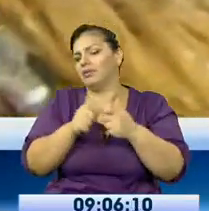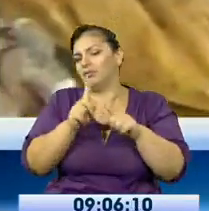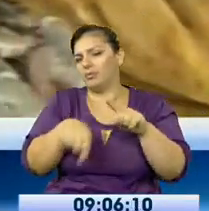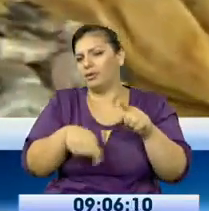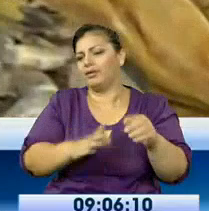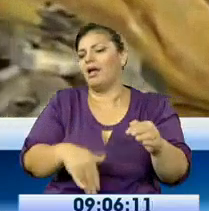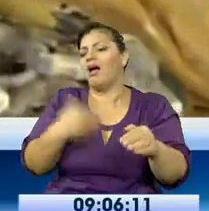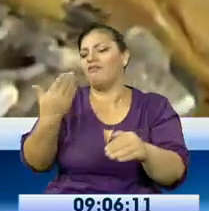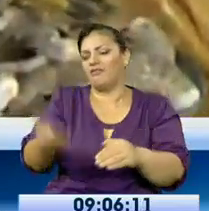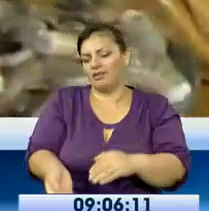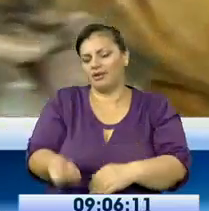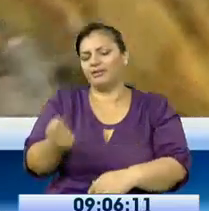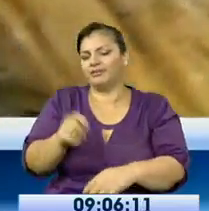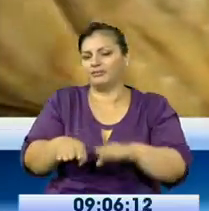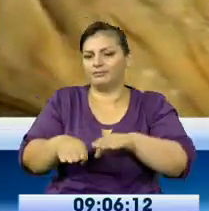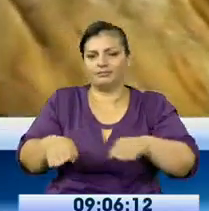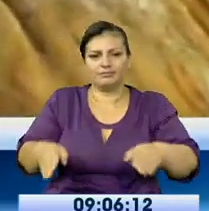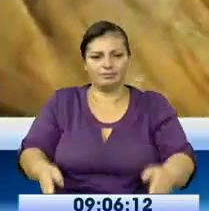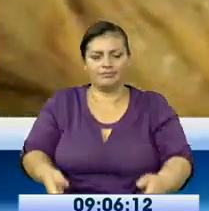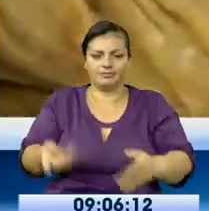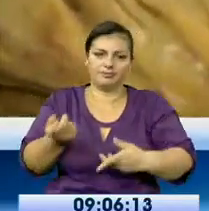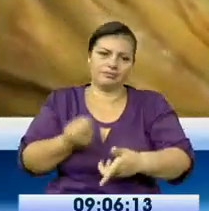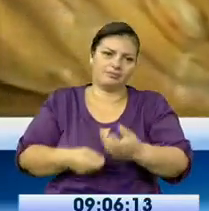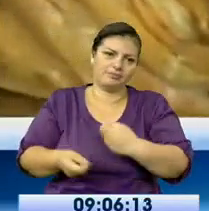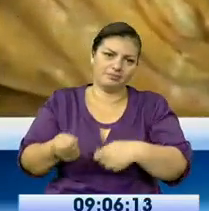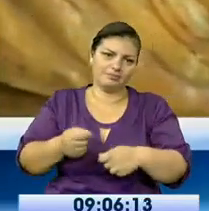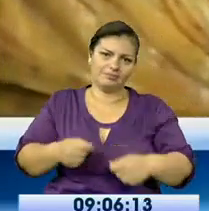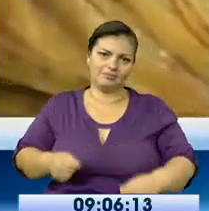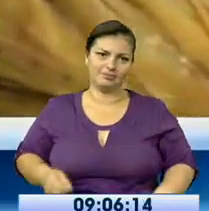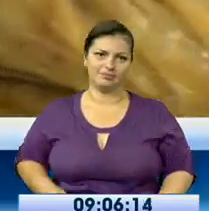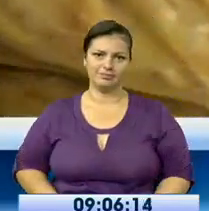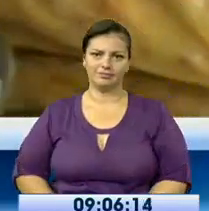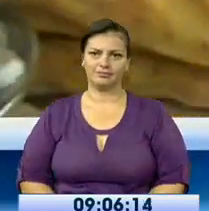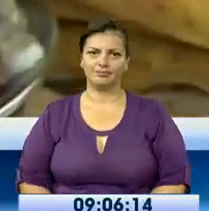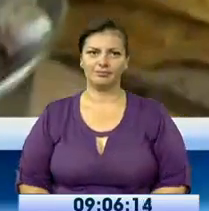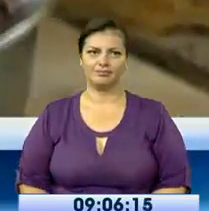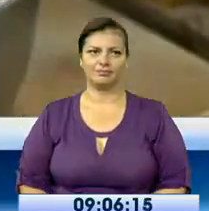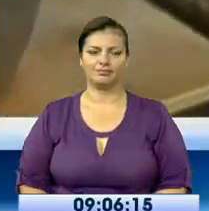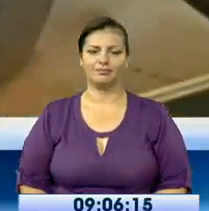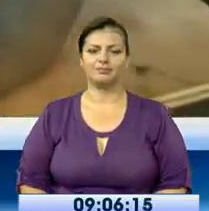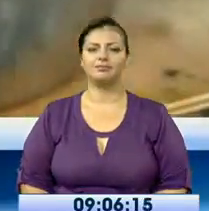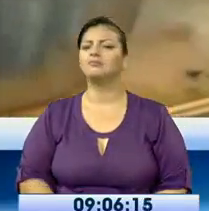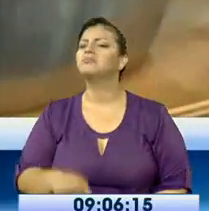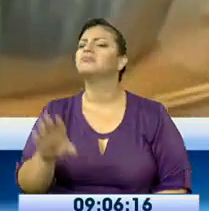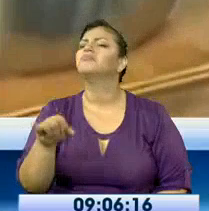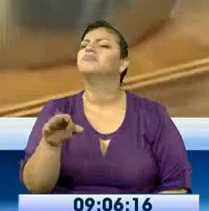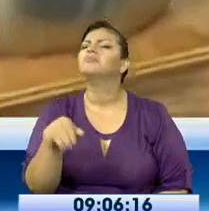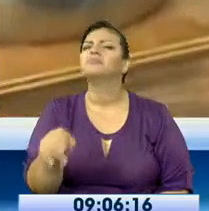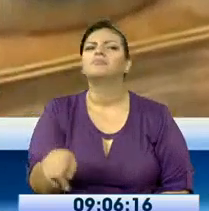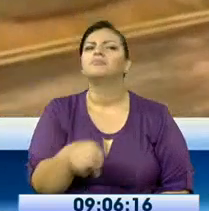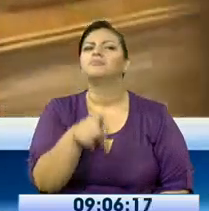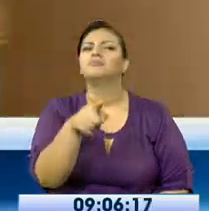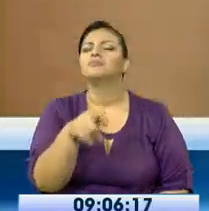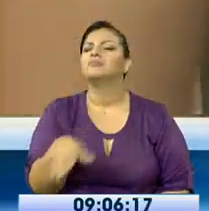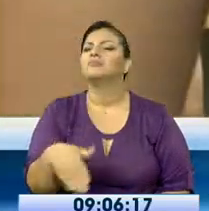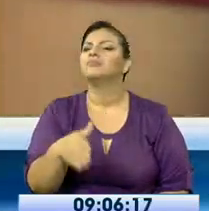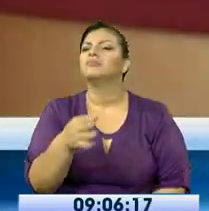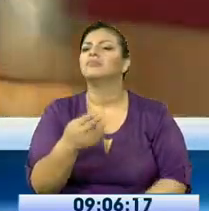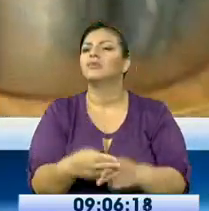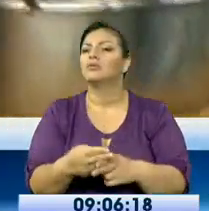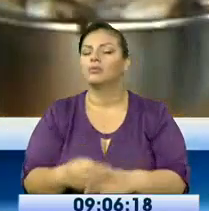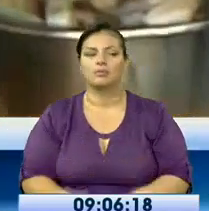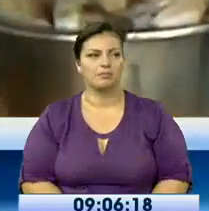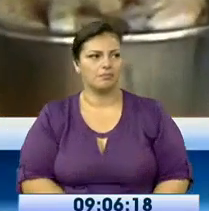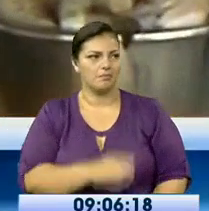personas por ejemplo mi amigo Este supuesto Sí qué es esto de aquí Ah esto de aquí qué es bacalao Este es el